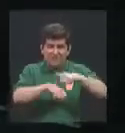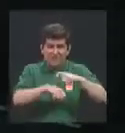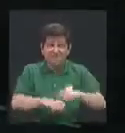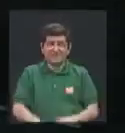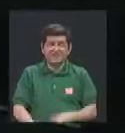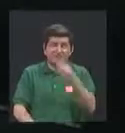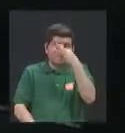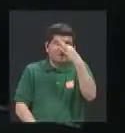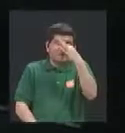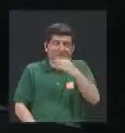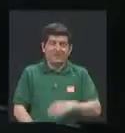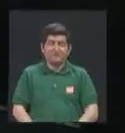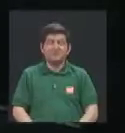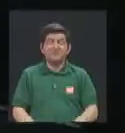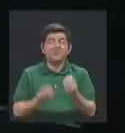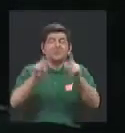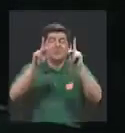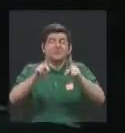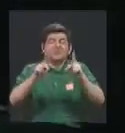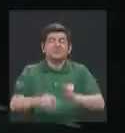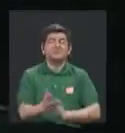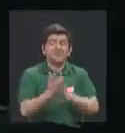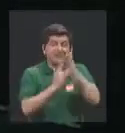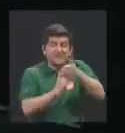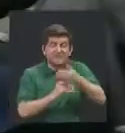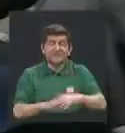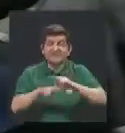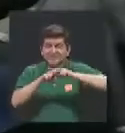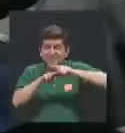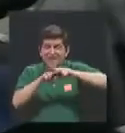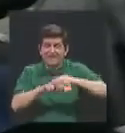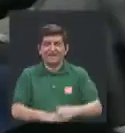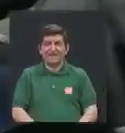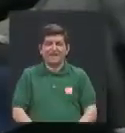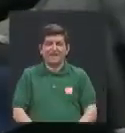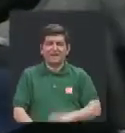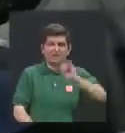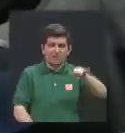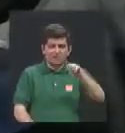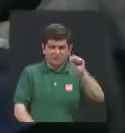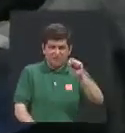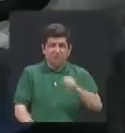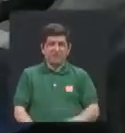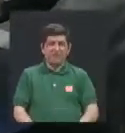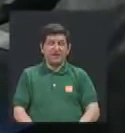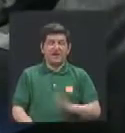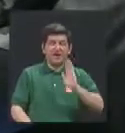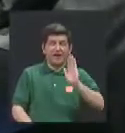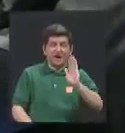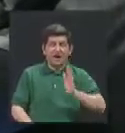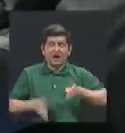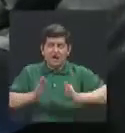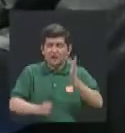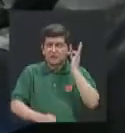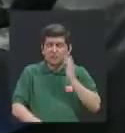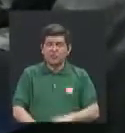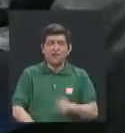tranvía. Conmigo muchos televidentes pudieron tener acceso al tranvía, porque don José Stauffer subió a su